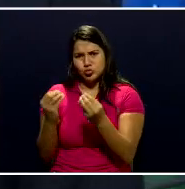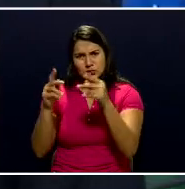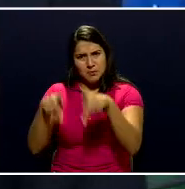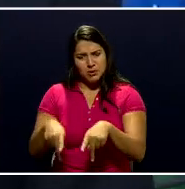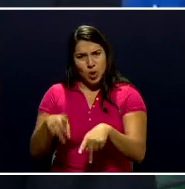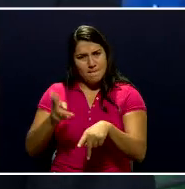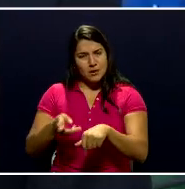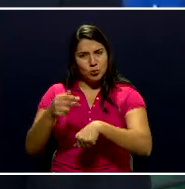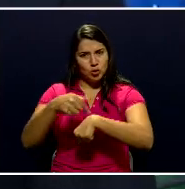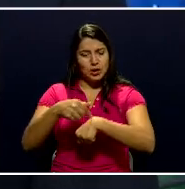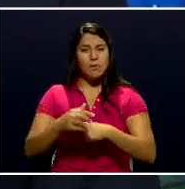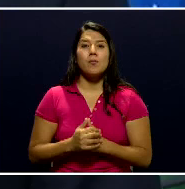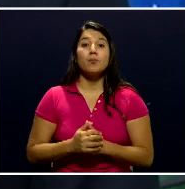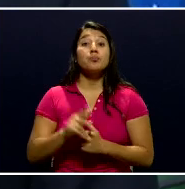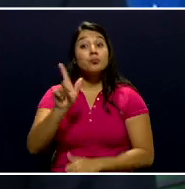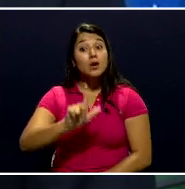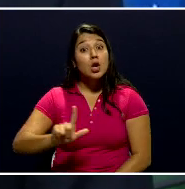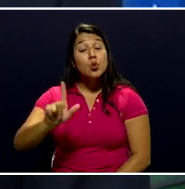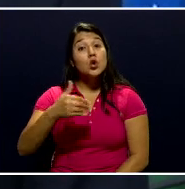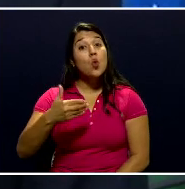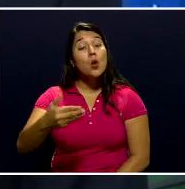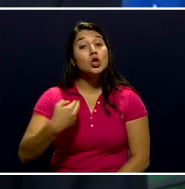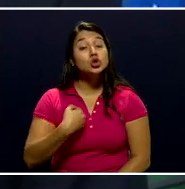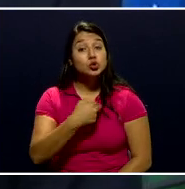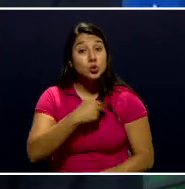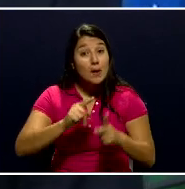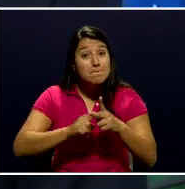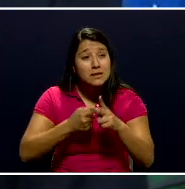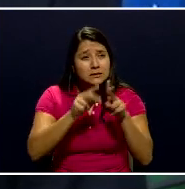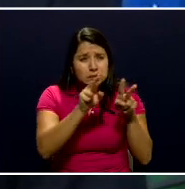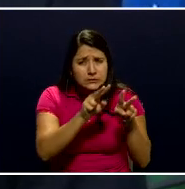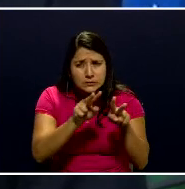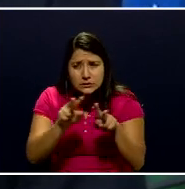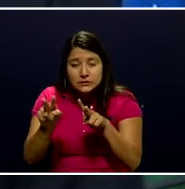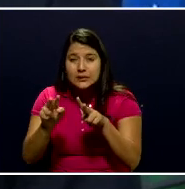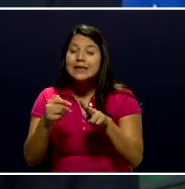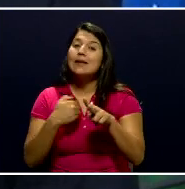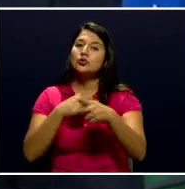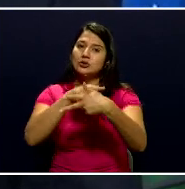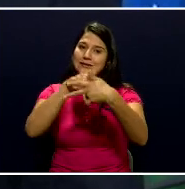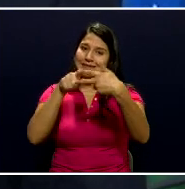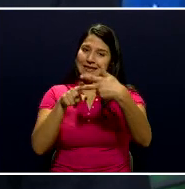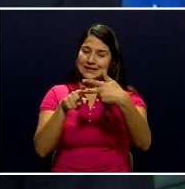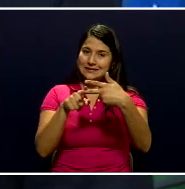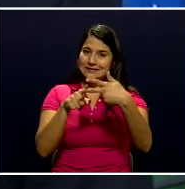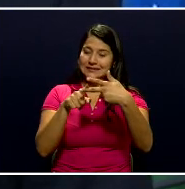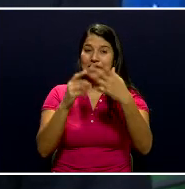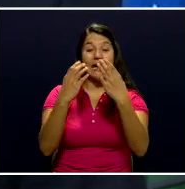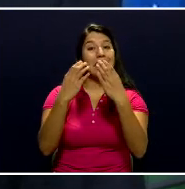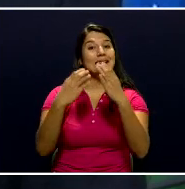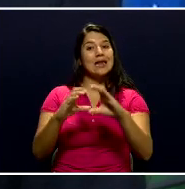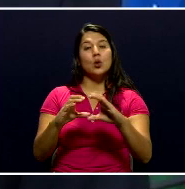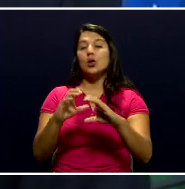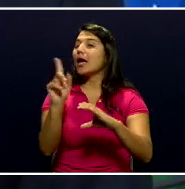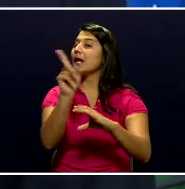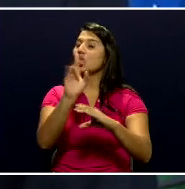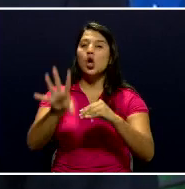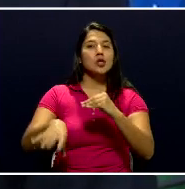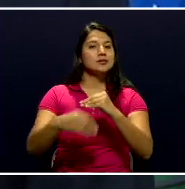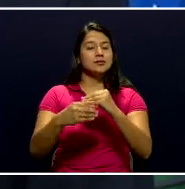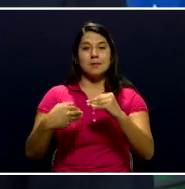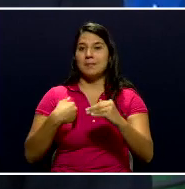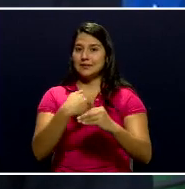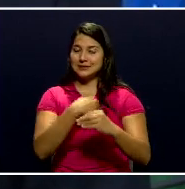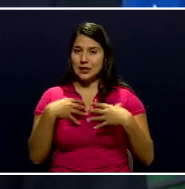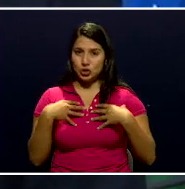cuando empezamos el operativo policial, habían 3 categorías comerciales que estaban fuera de las normas administrativas del Ministerio de